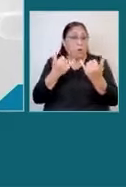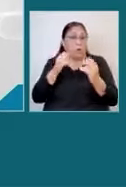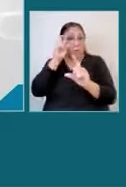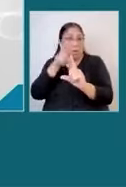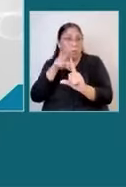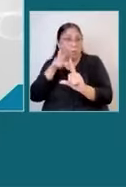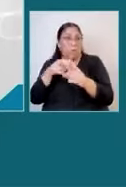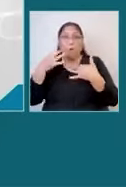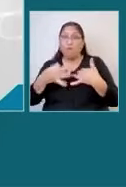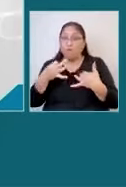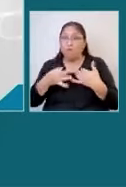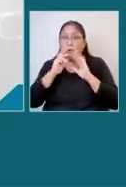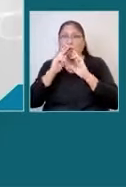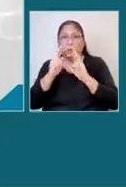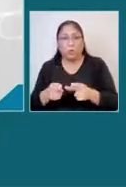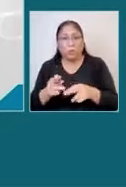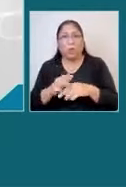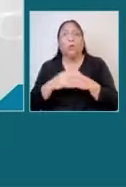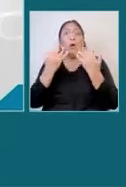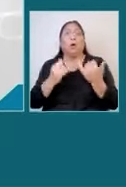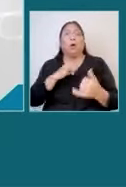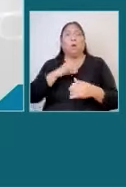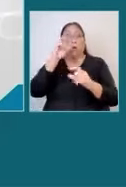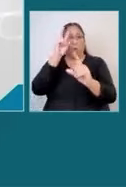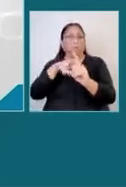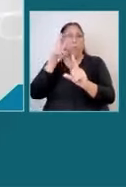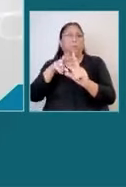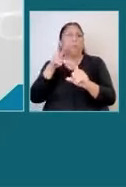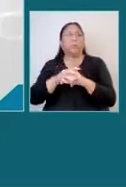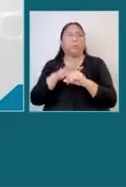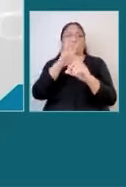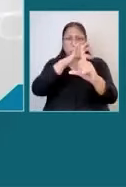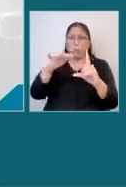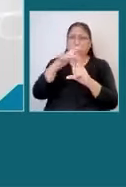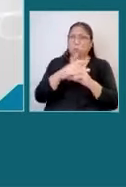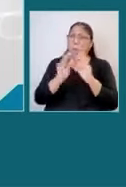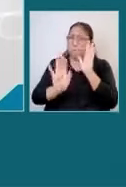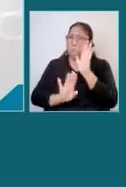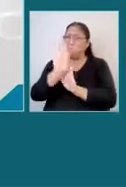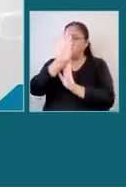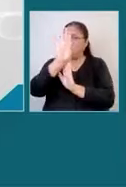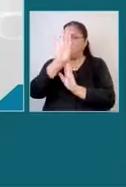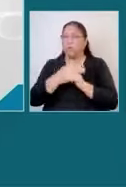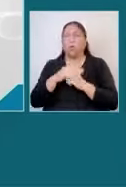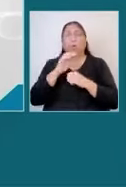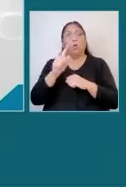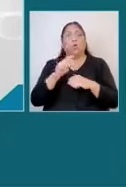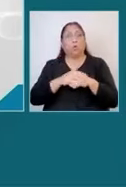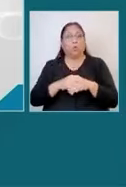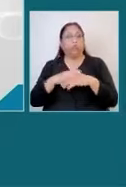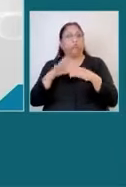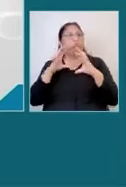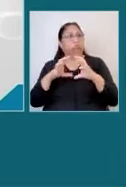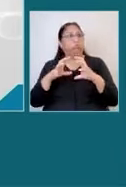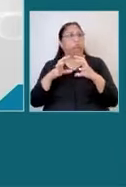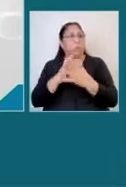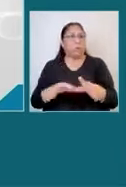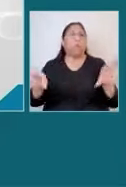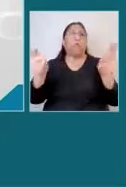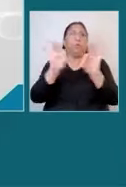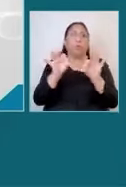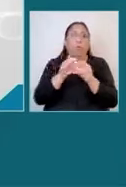frutos, ¿no? Yo veo ahora un ecosistema más desarrollado con una masa crítica importante de startups.